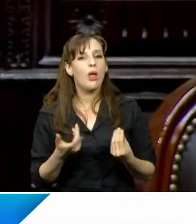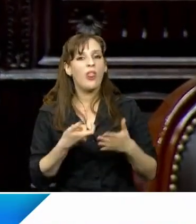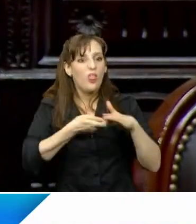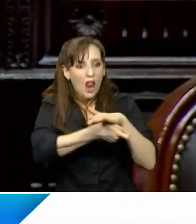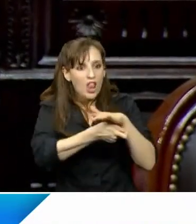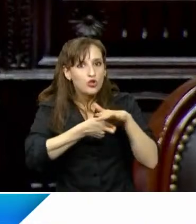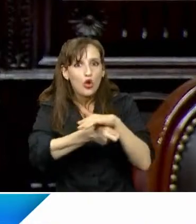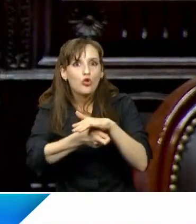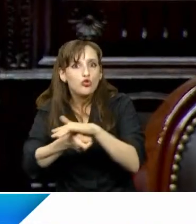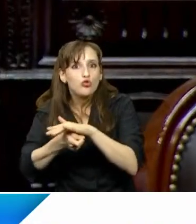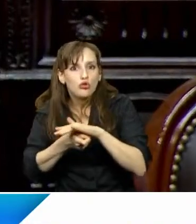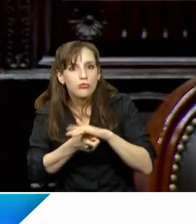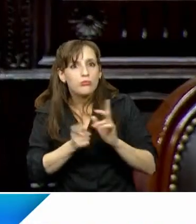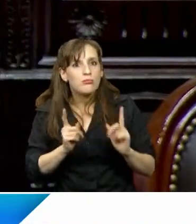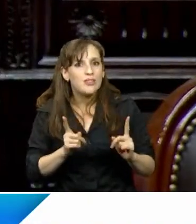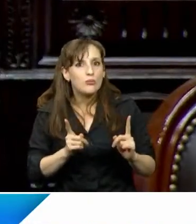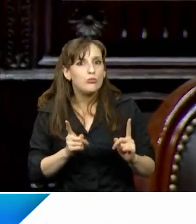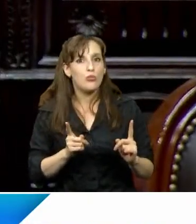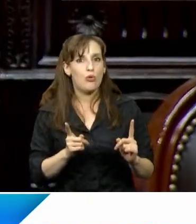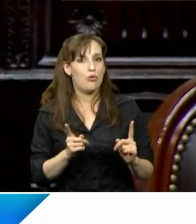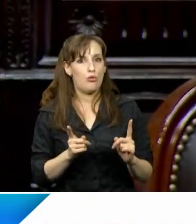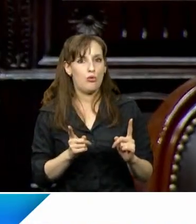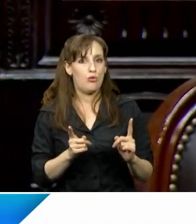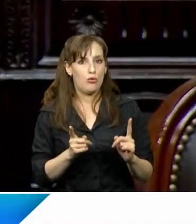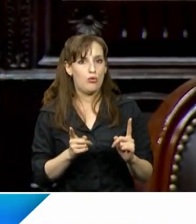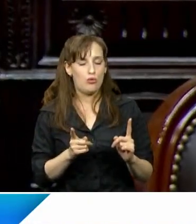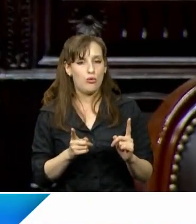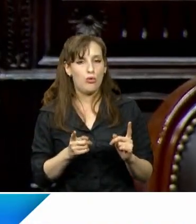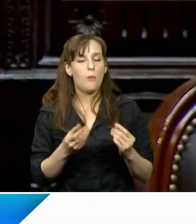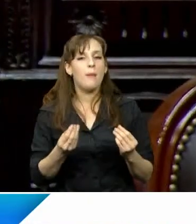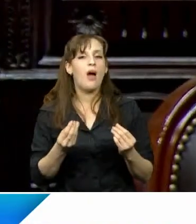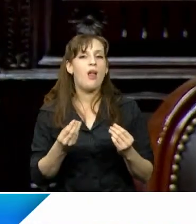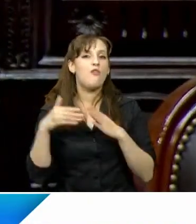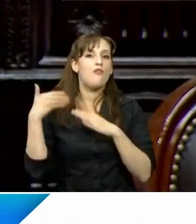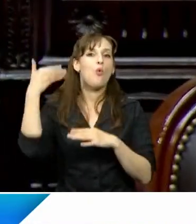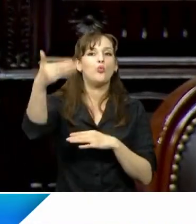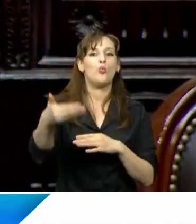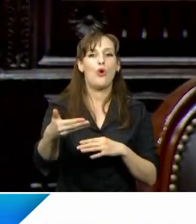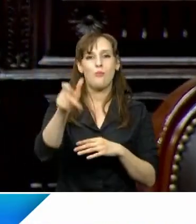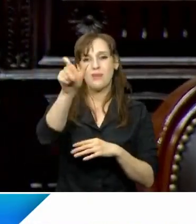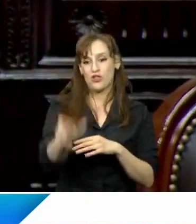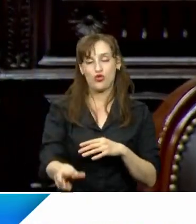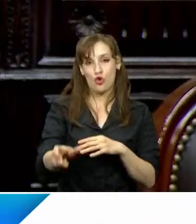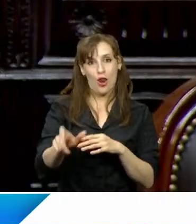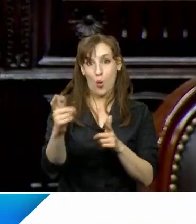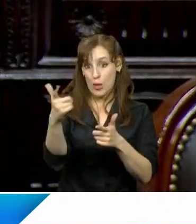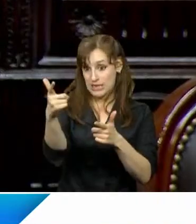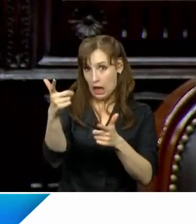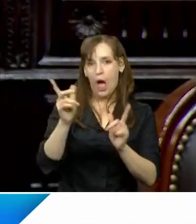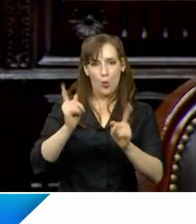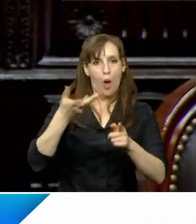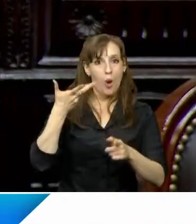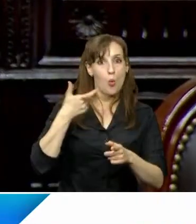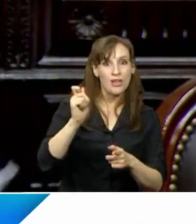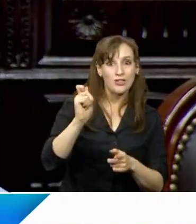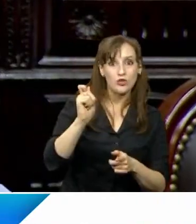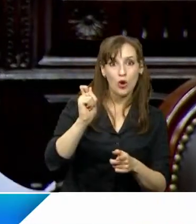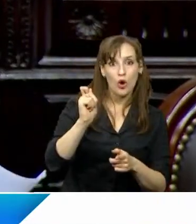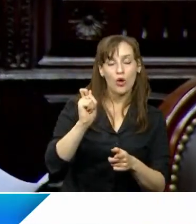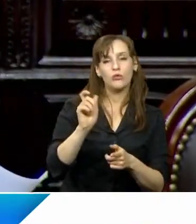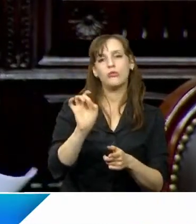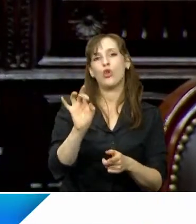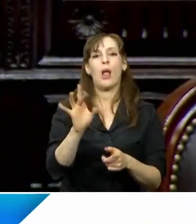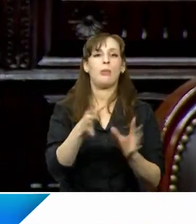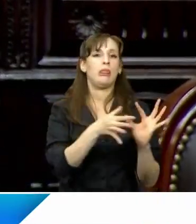ser parte de los posibles juicios en ausencia en Argentina solamente tienen competencia o solamente abarcan los delitos del Estatuto de